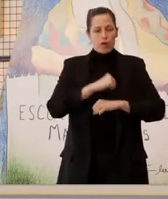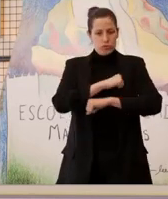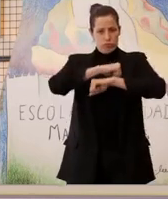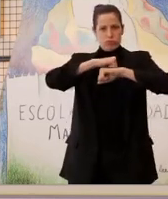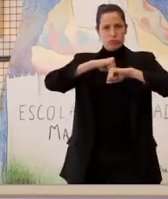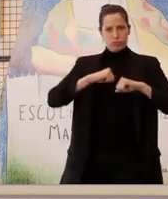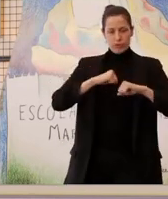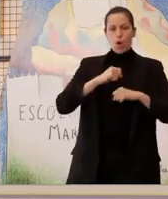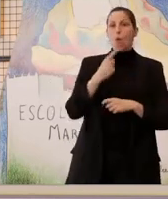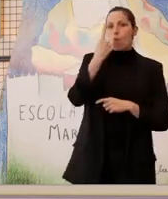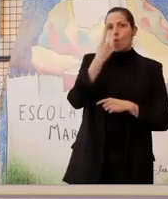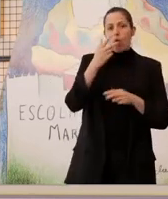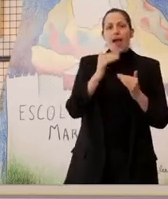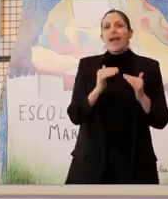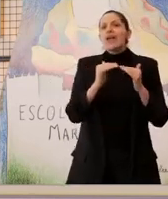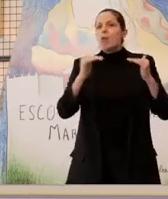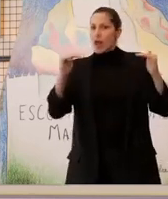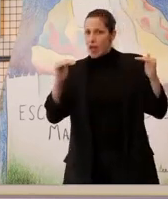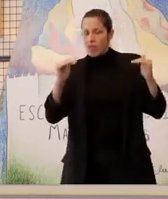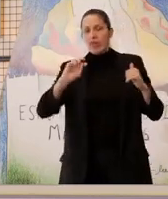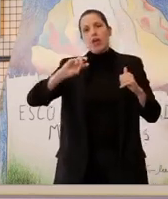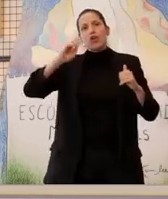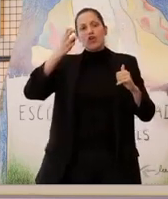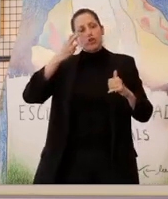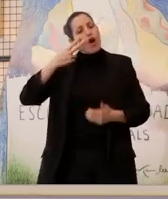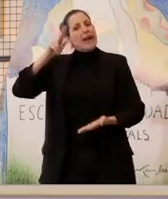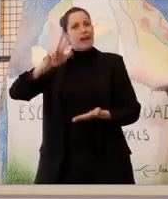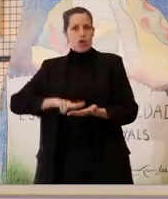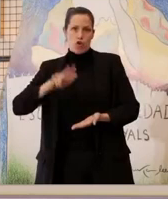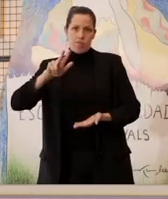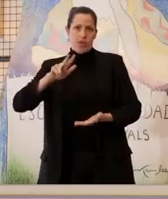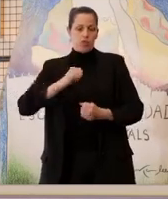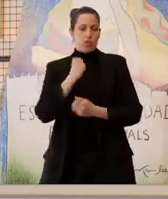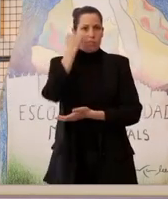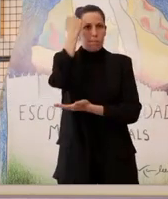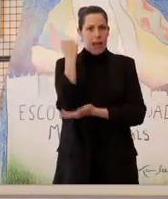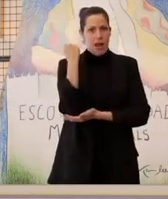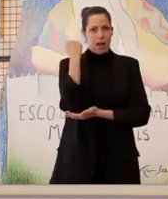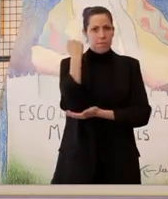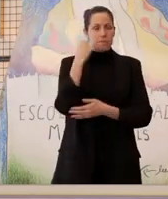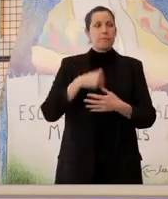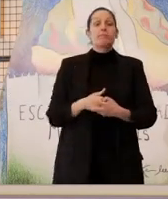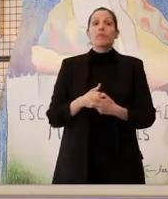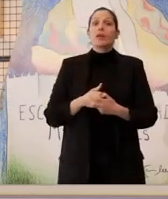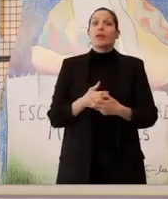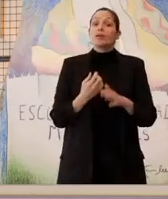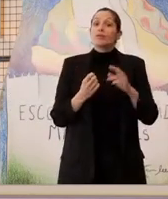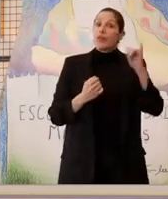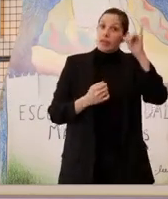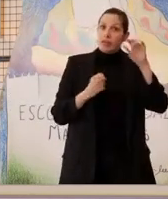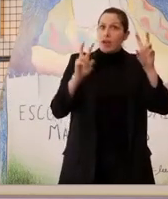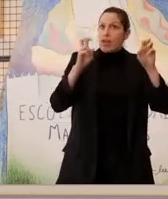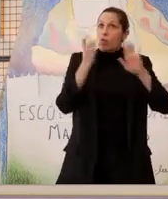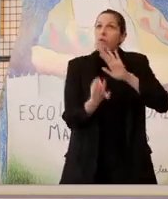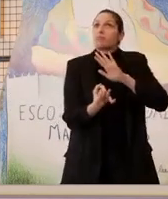y otro es el imaginario del reconocimiento cuando surge de esta nueva izquierda al mismo tiempo Aparecen las políticas